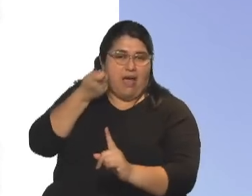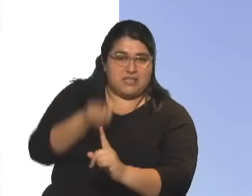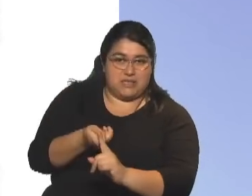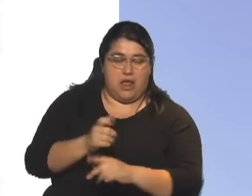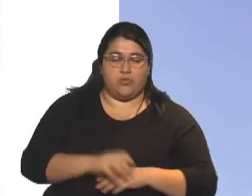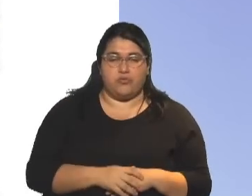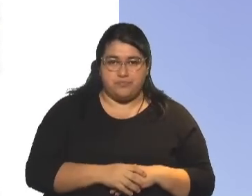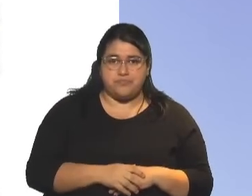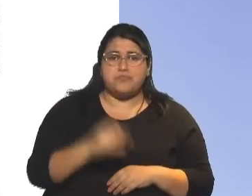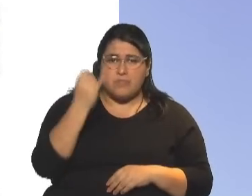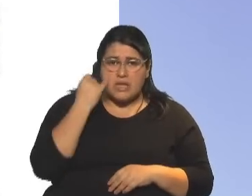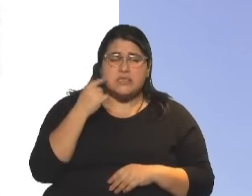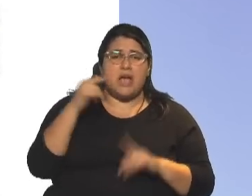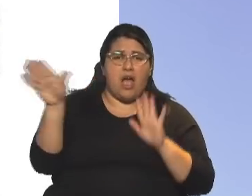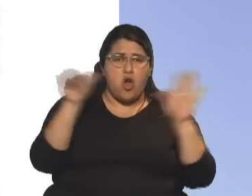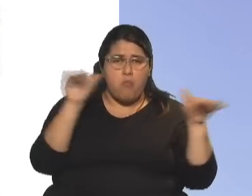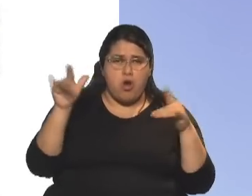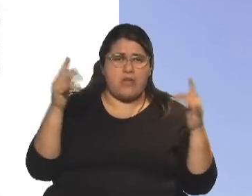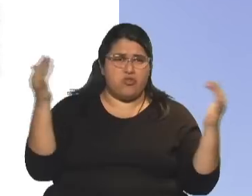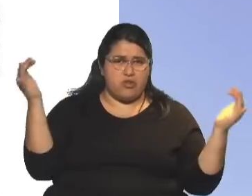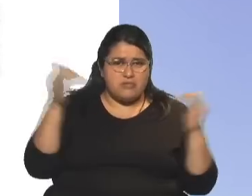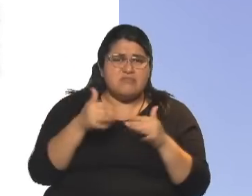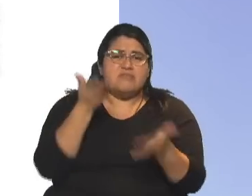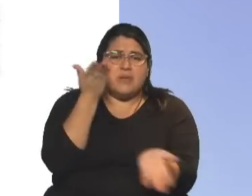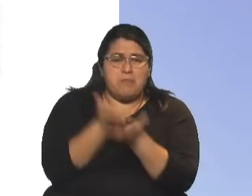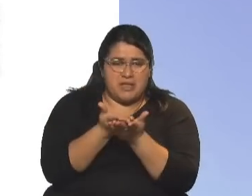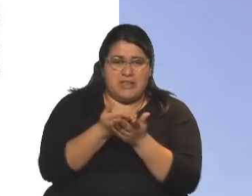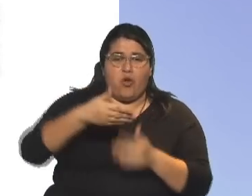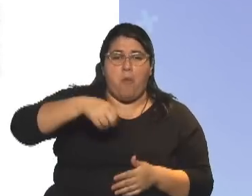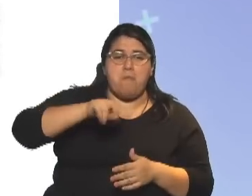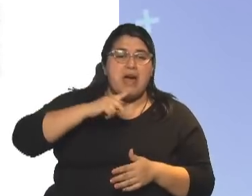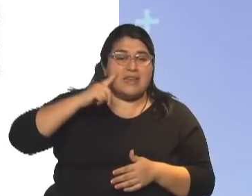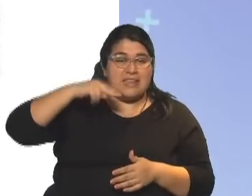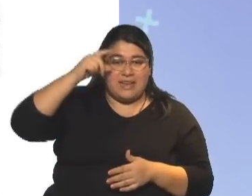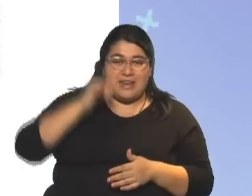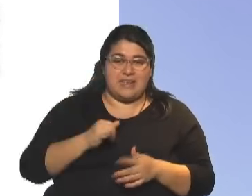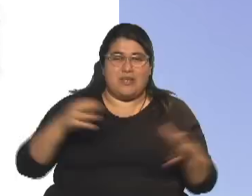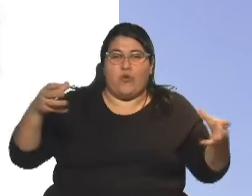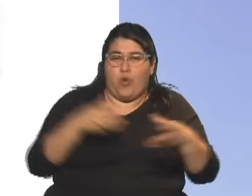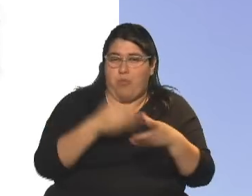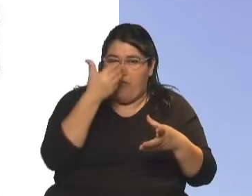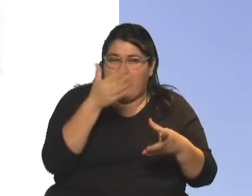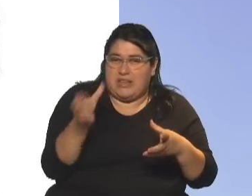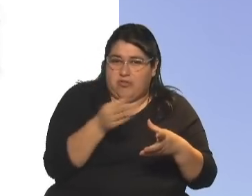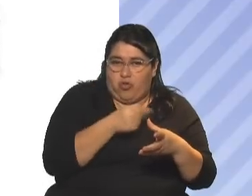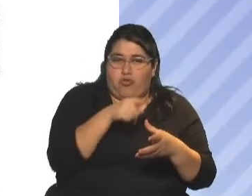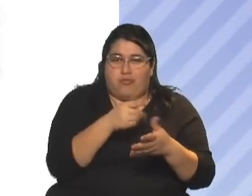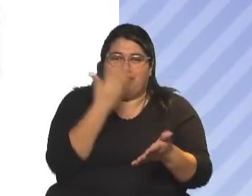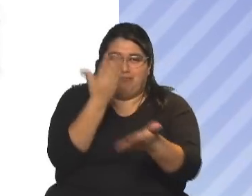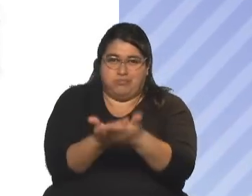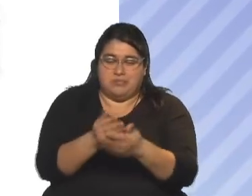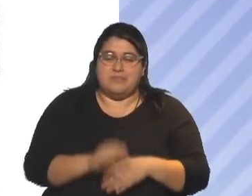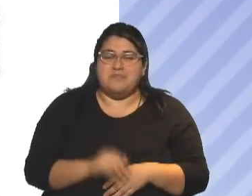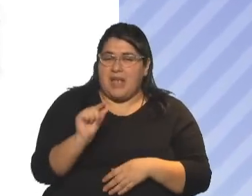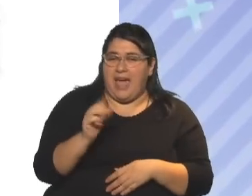convocatoria e hizo el pedido especial germán martínez presidente de la bancada del frente de todos y hace minutos